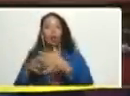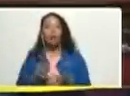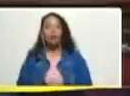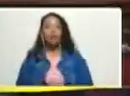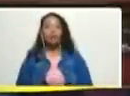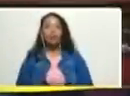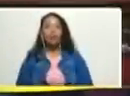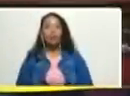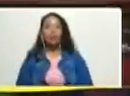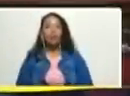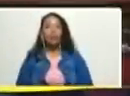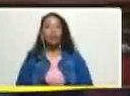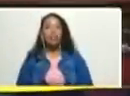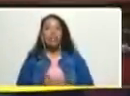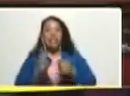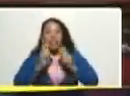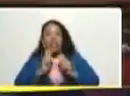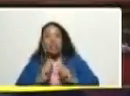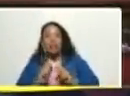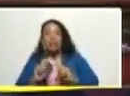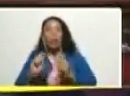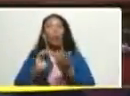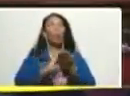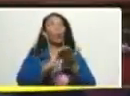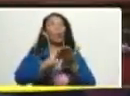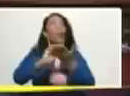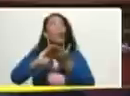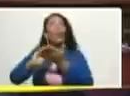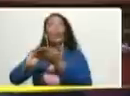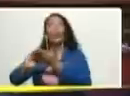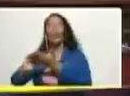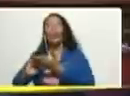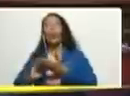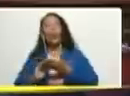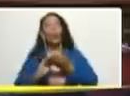Intentan de manera disimulada actuar,